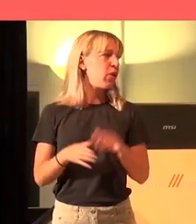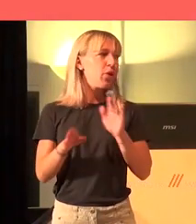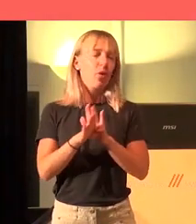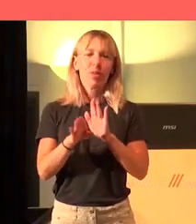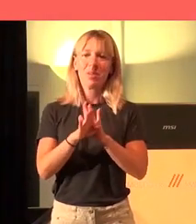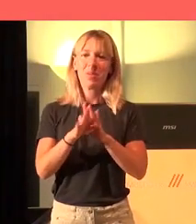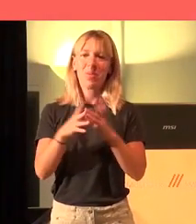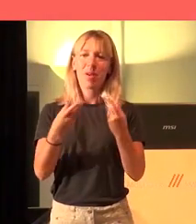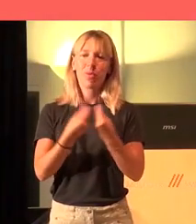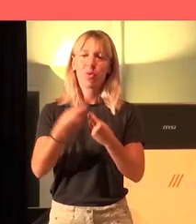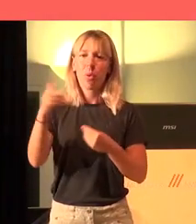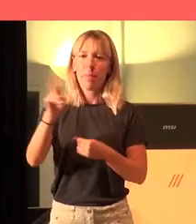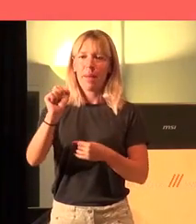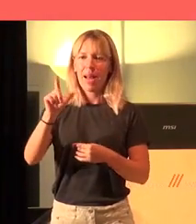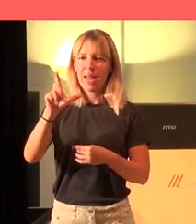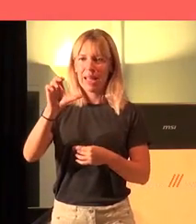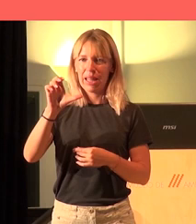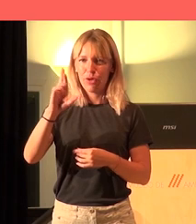Seguimos con Valerio.